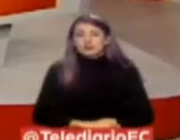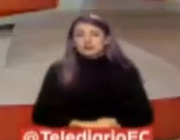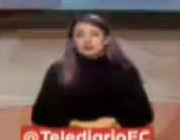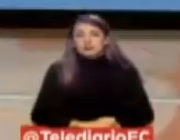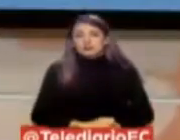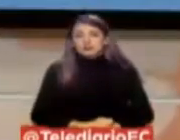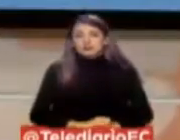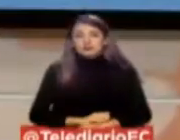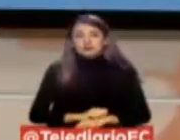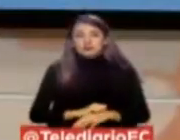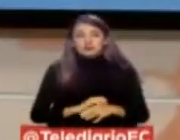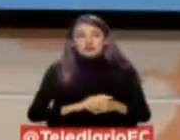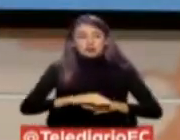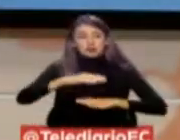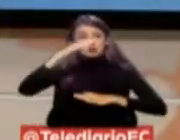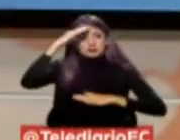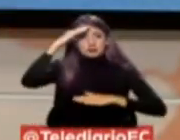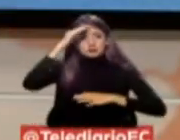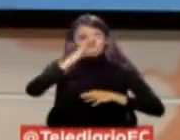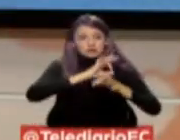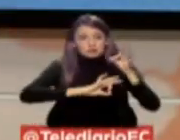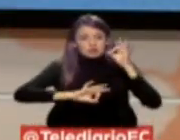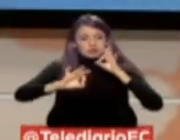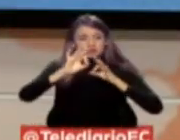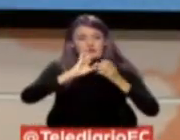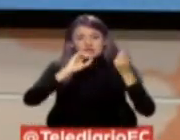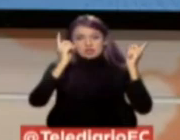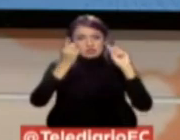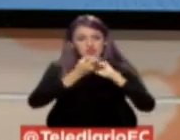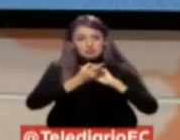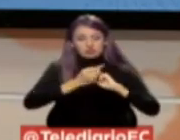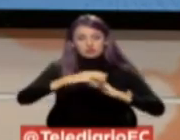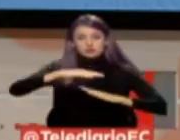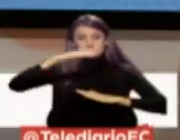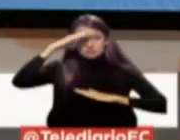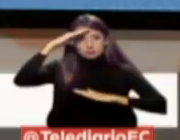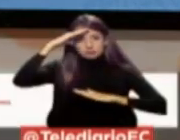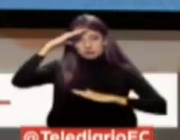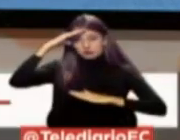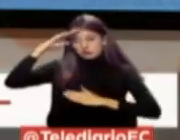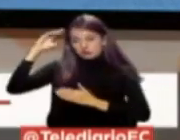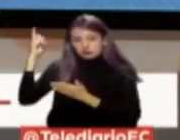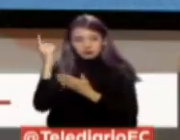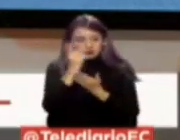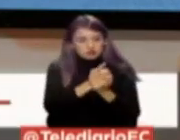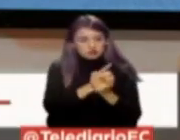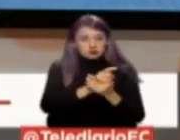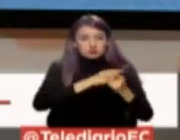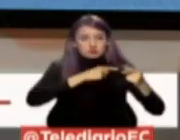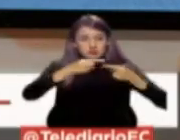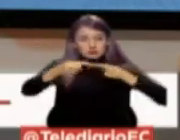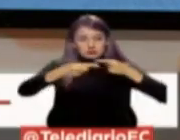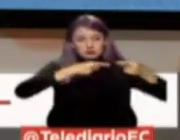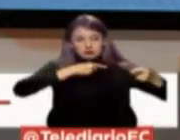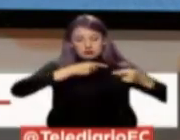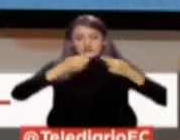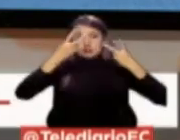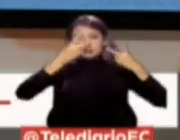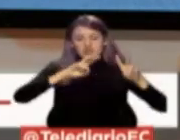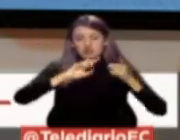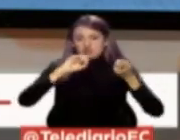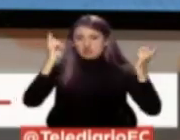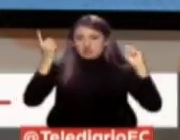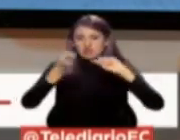eventos han sido removidos. Los policías que tenían que comunicarse con esos policías y aquellos que manejaban el mando de la provincia también han